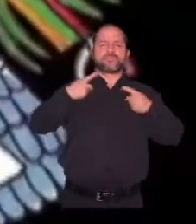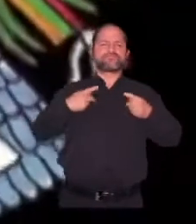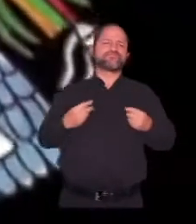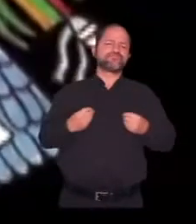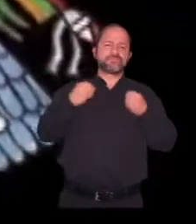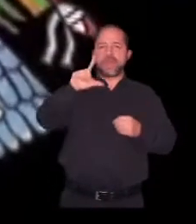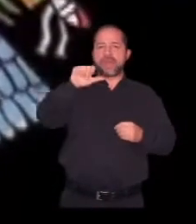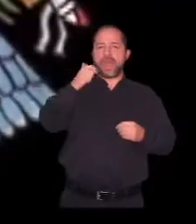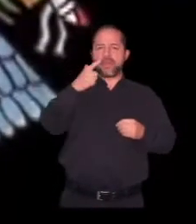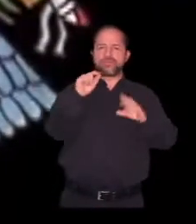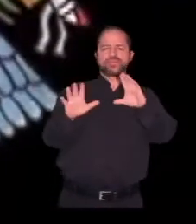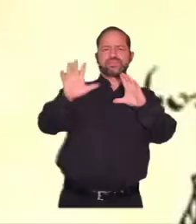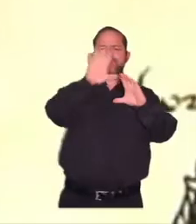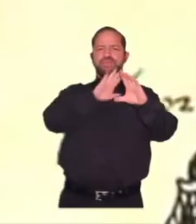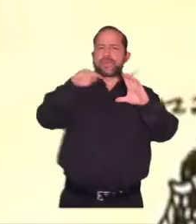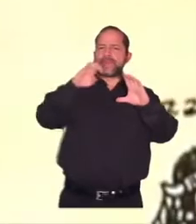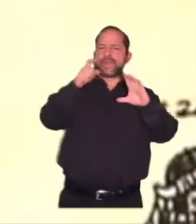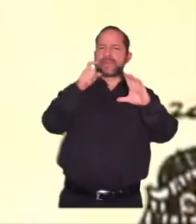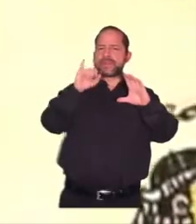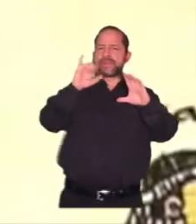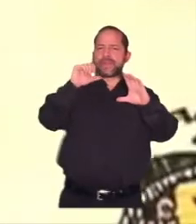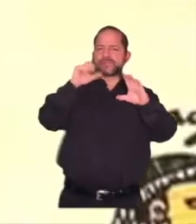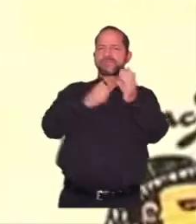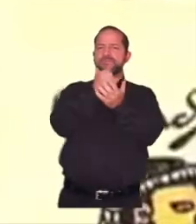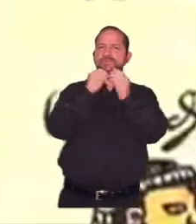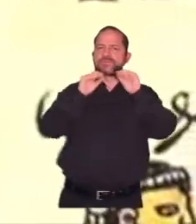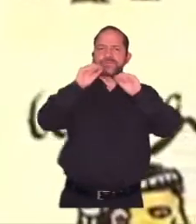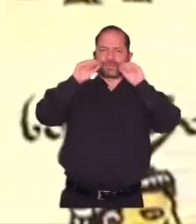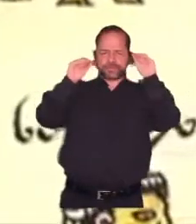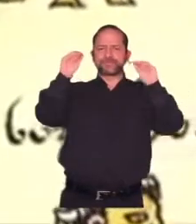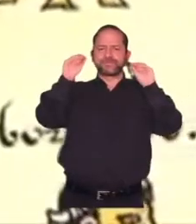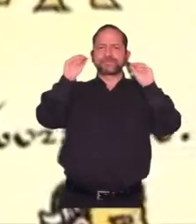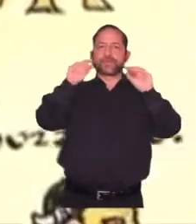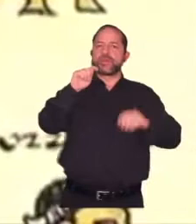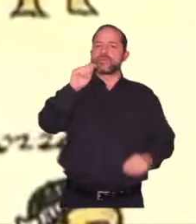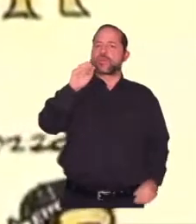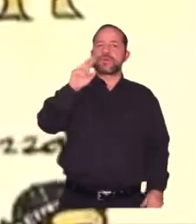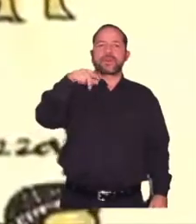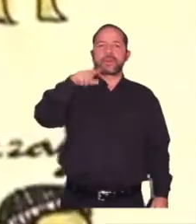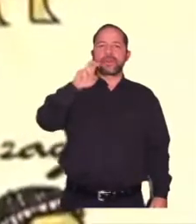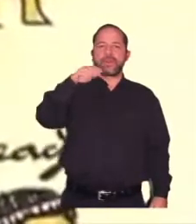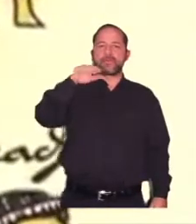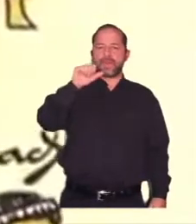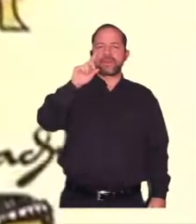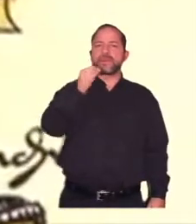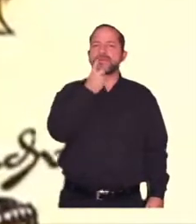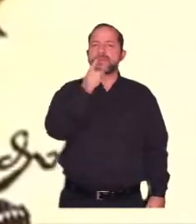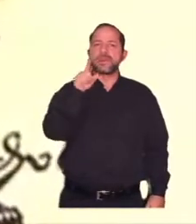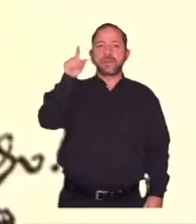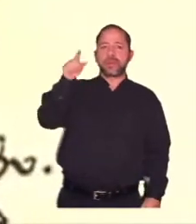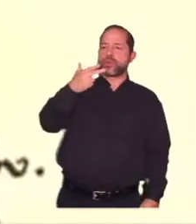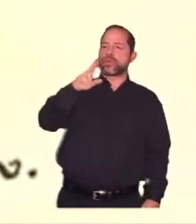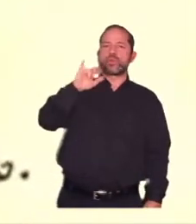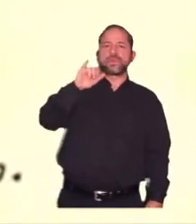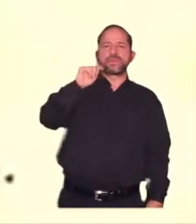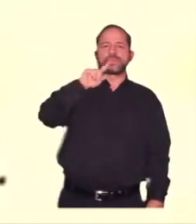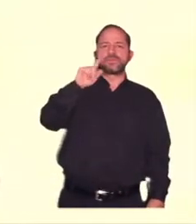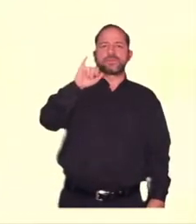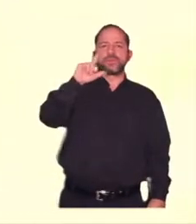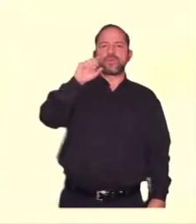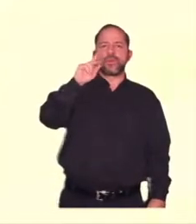uno contenía dos palillos y el otro una piedra de jade pelearon por la posesión del chad cy waits